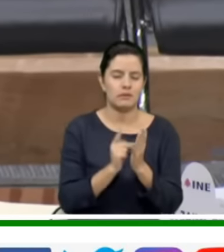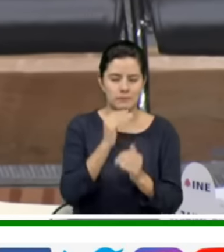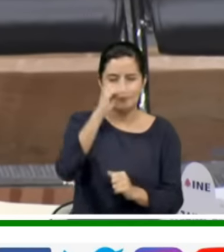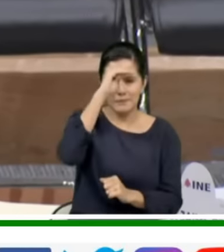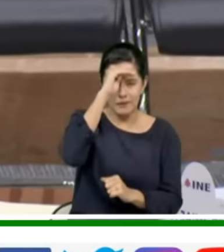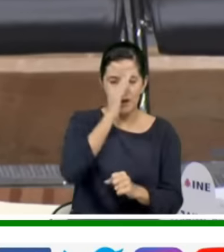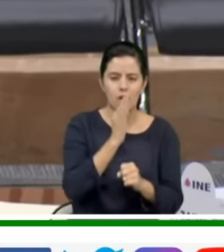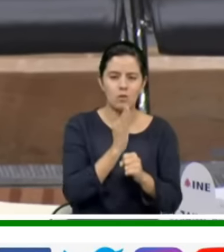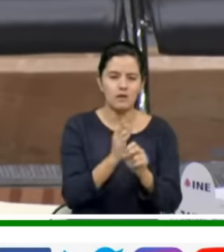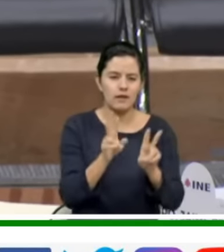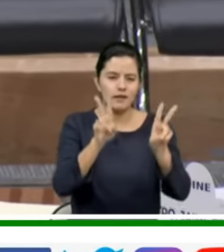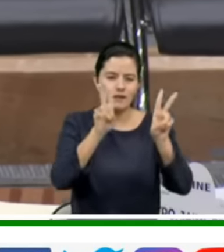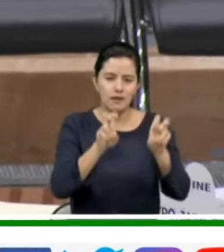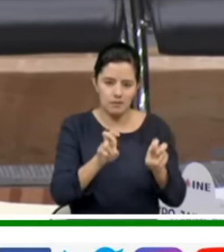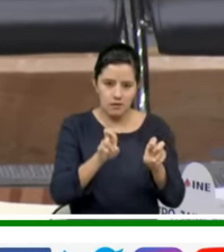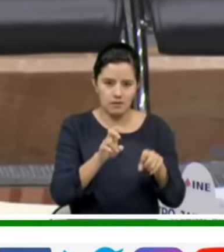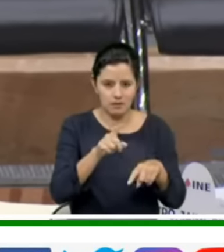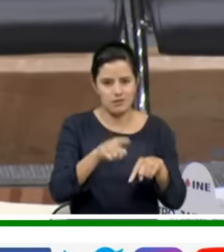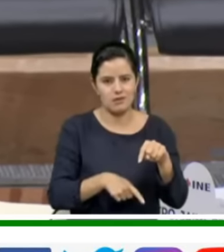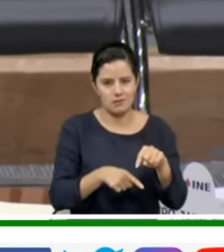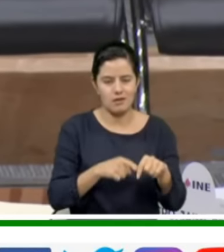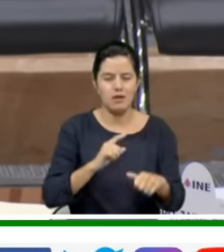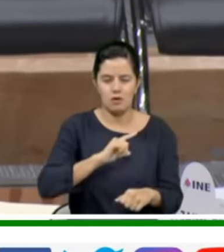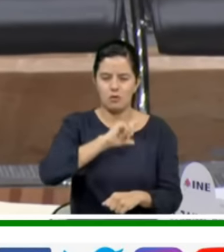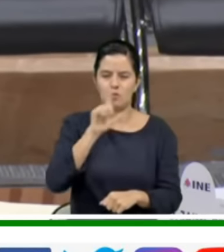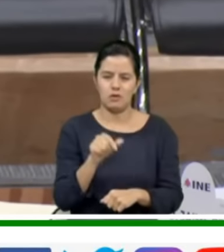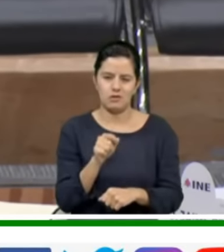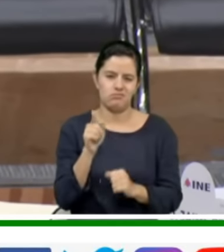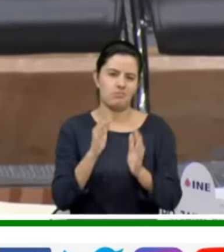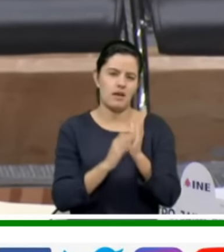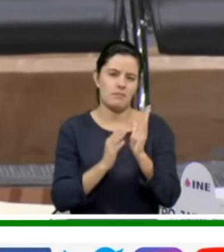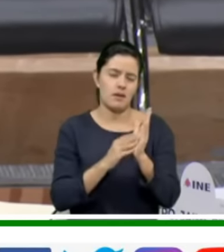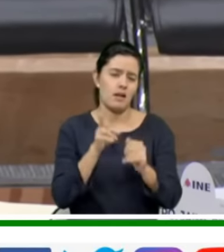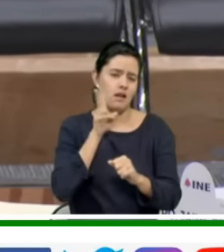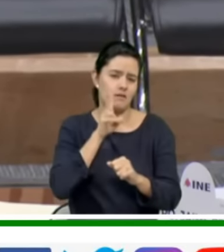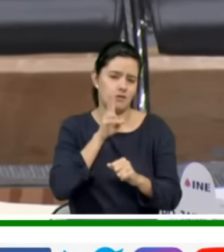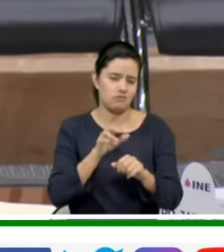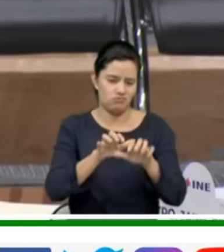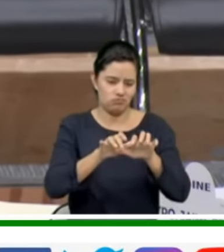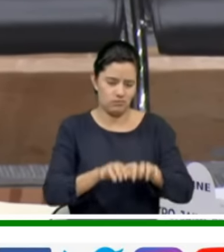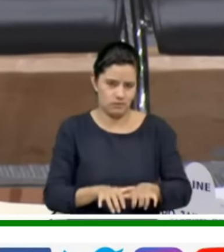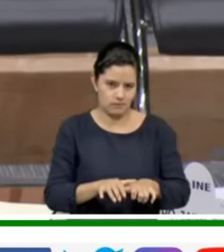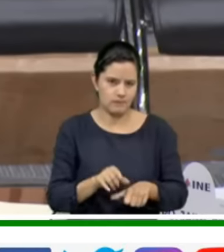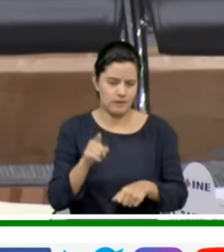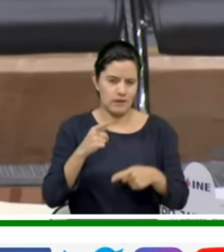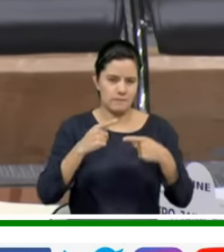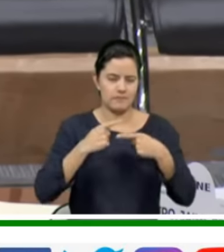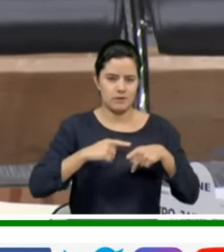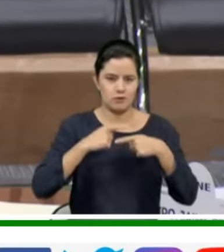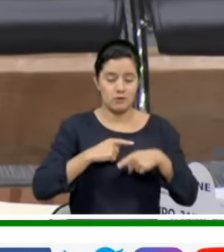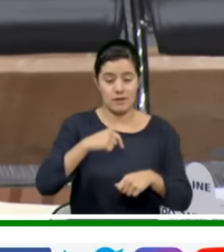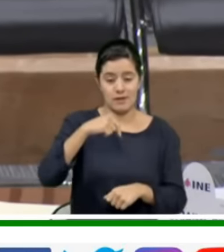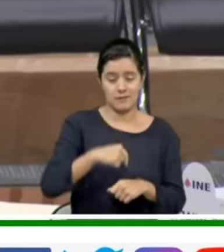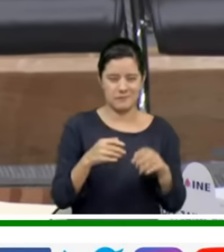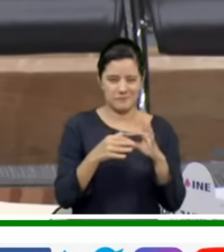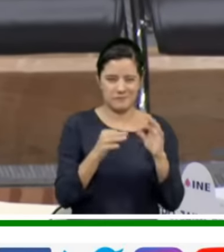el tema hasta que conozcamos eh el documento que haya presentado pues la persona que aquí se ha